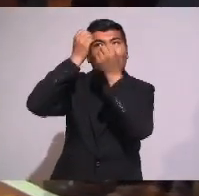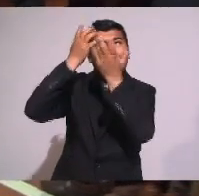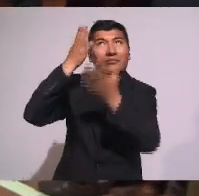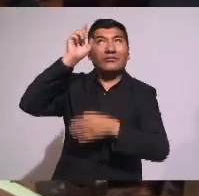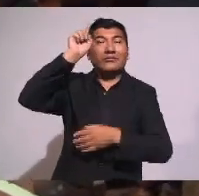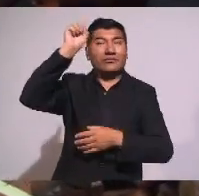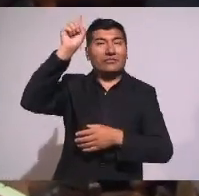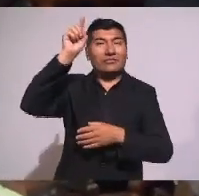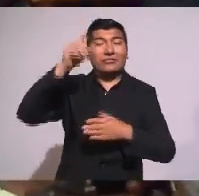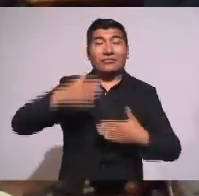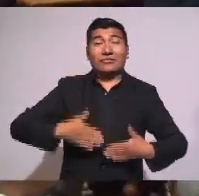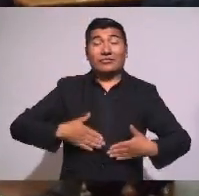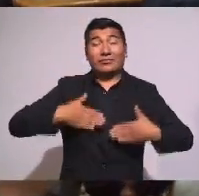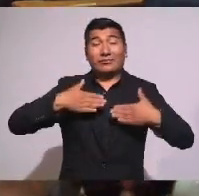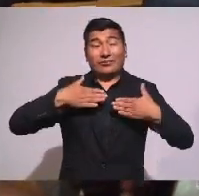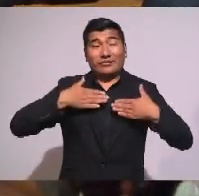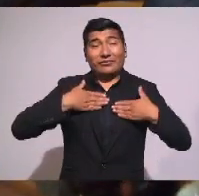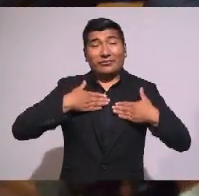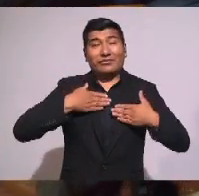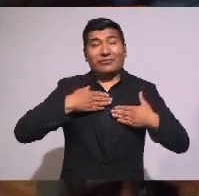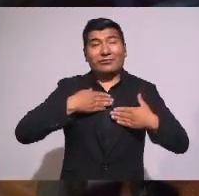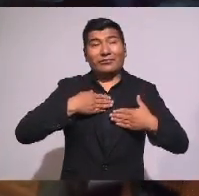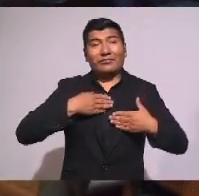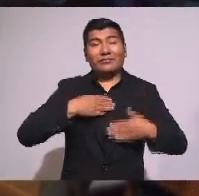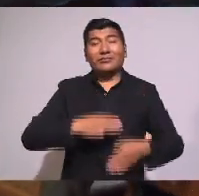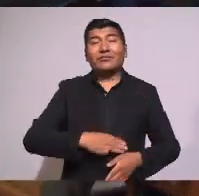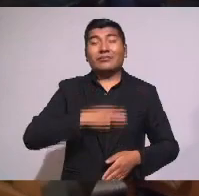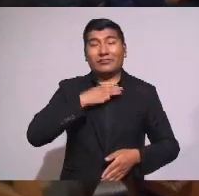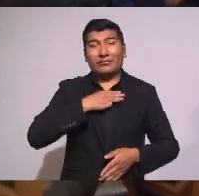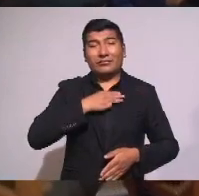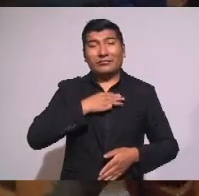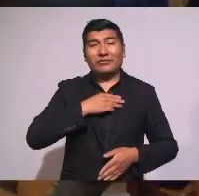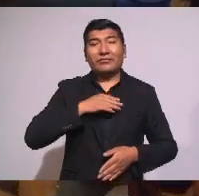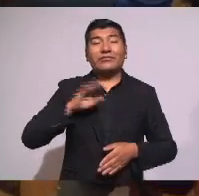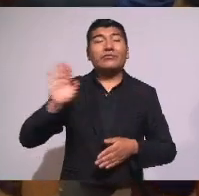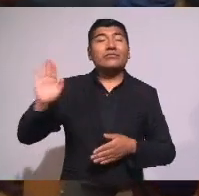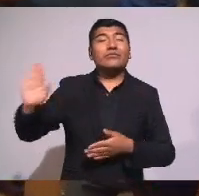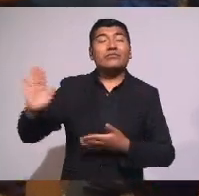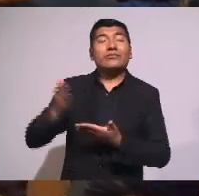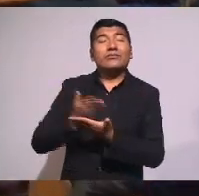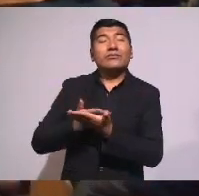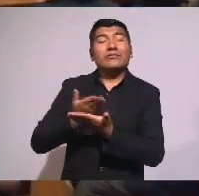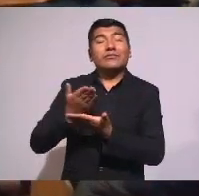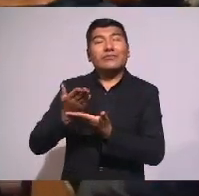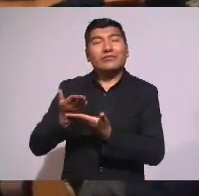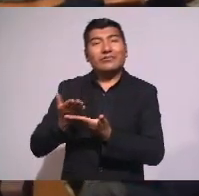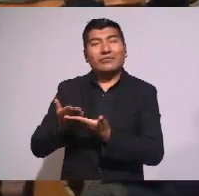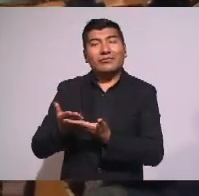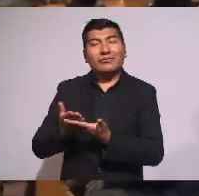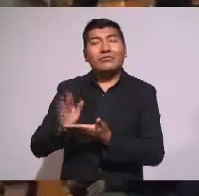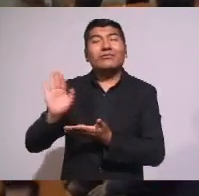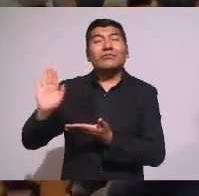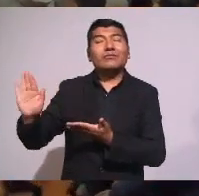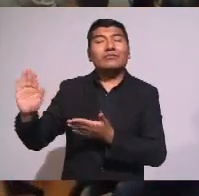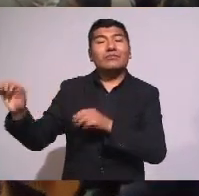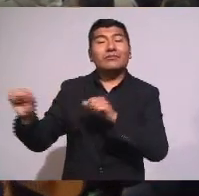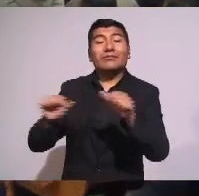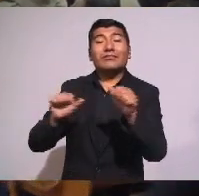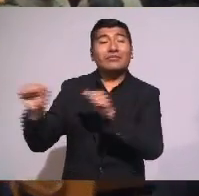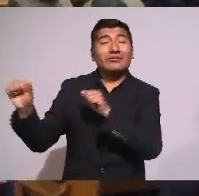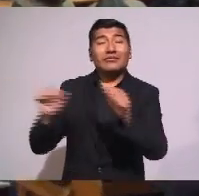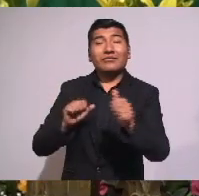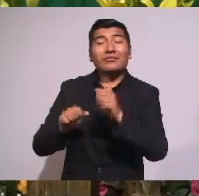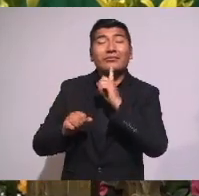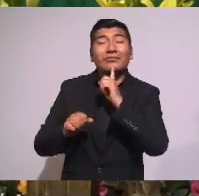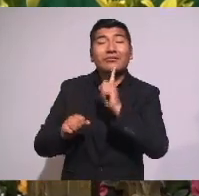La vida moral que llevan, que sus propósitos y sus acciones